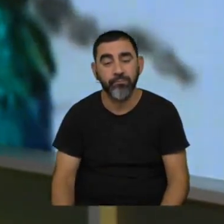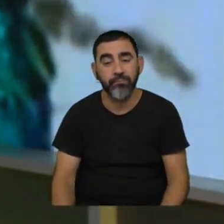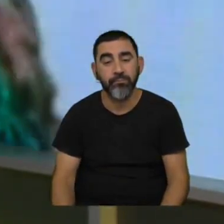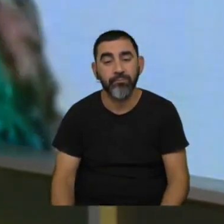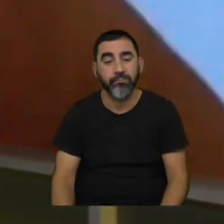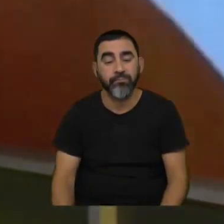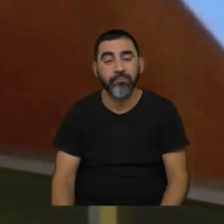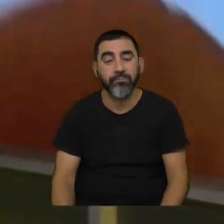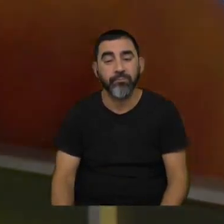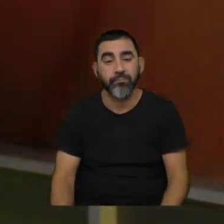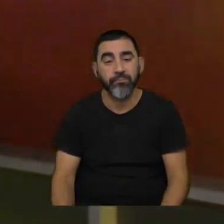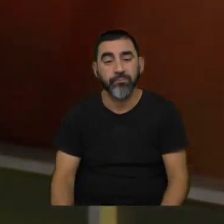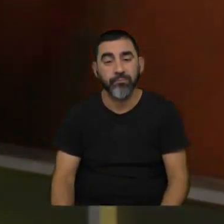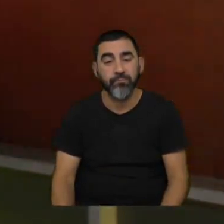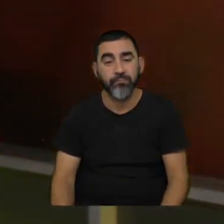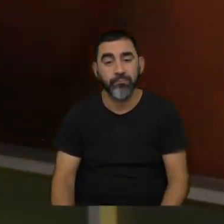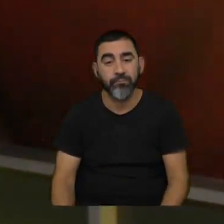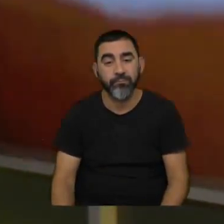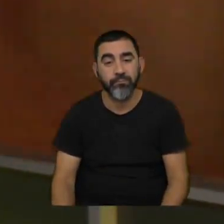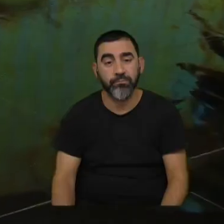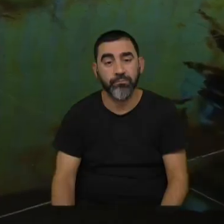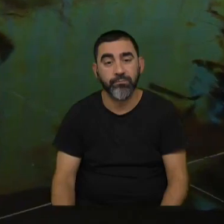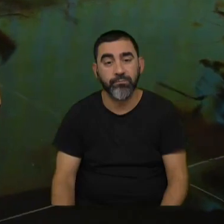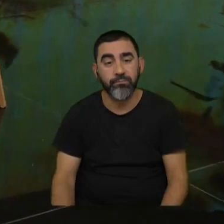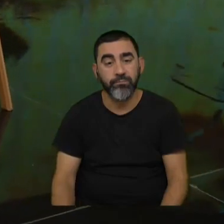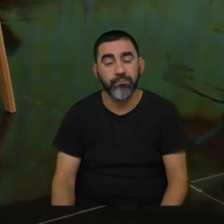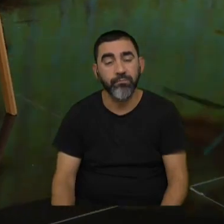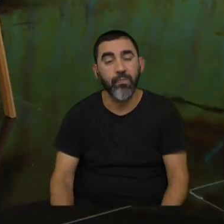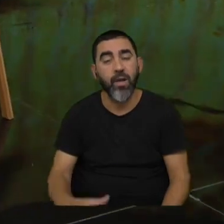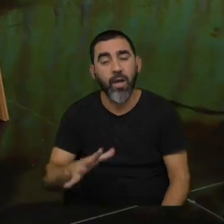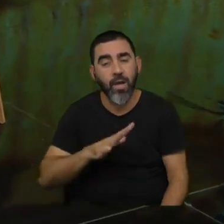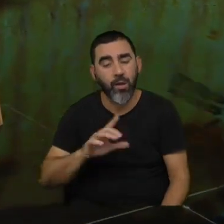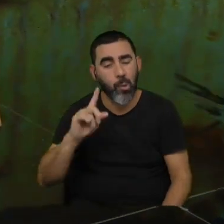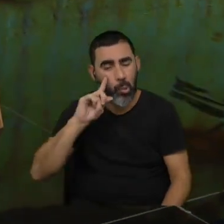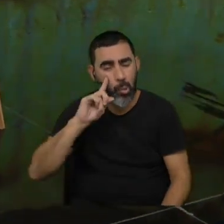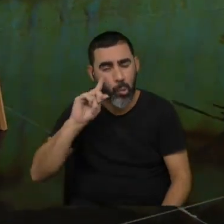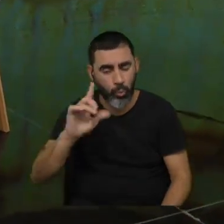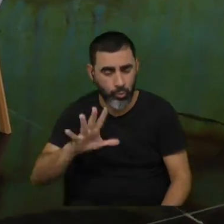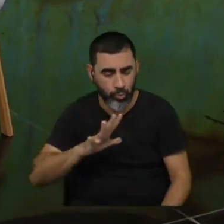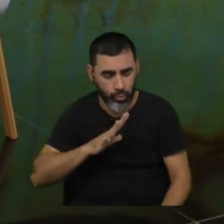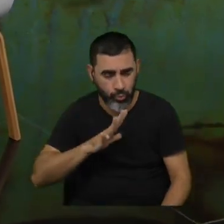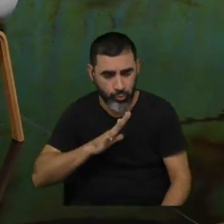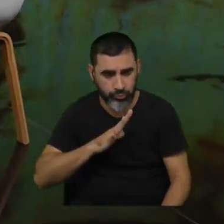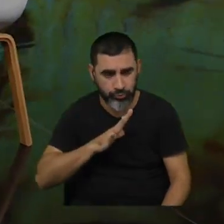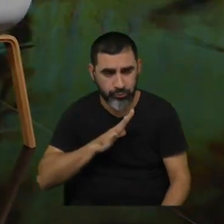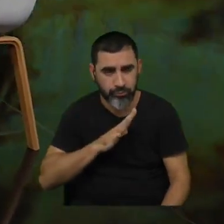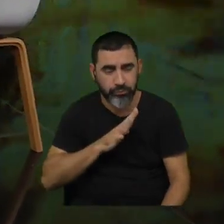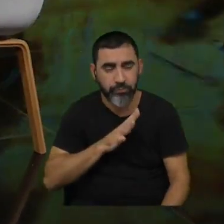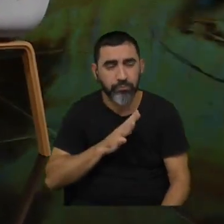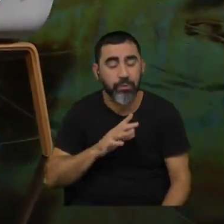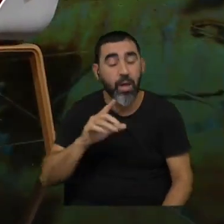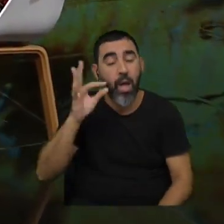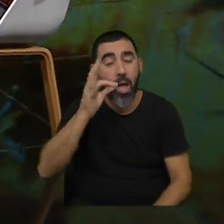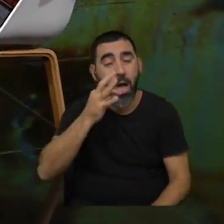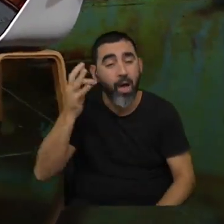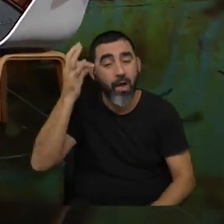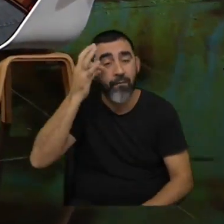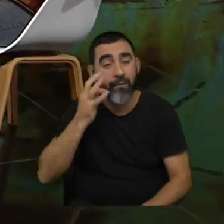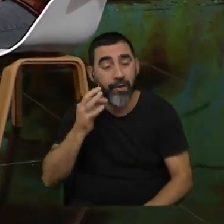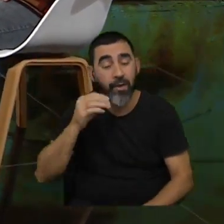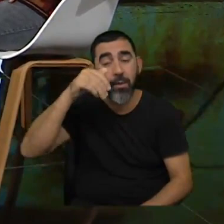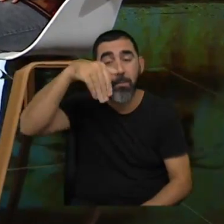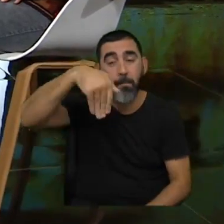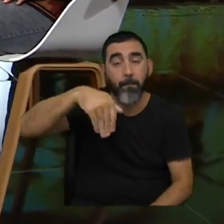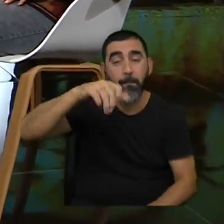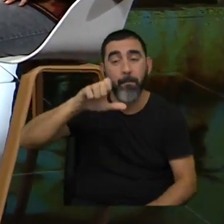hace un ratito, tenemos, creo que todavía más desconocidos por nosotros, abejas